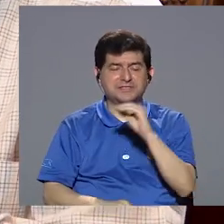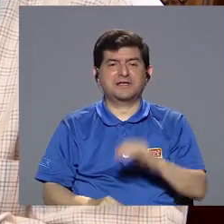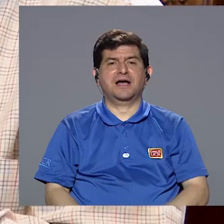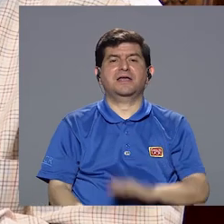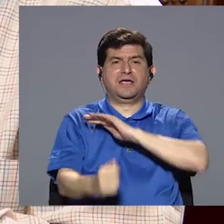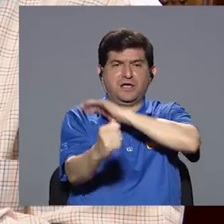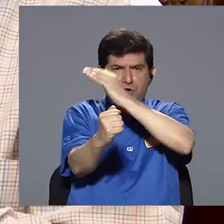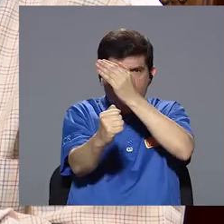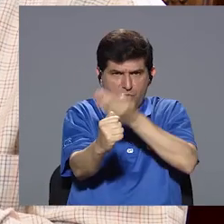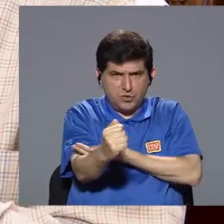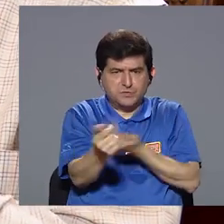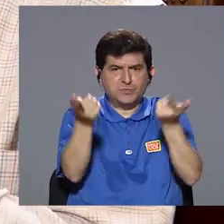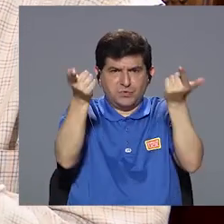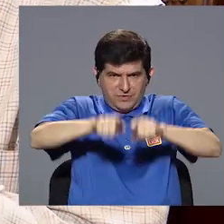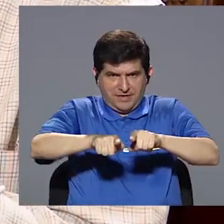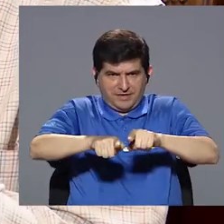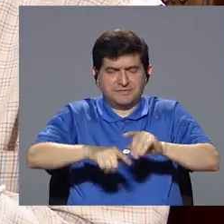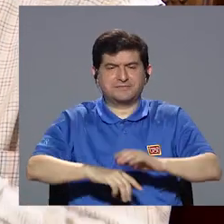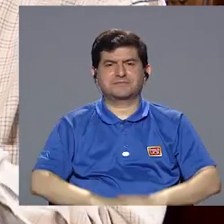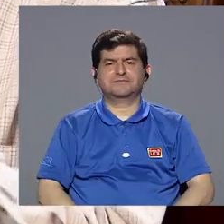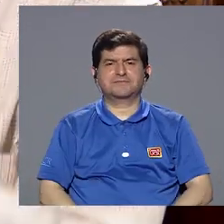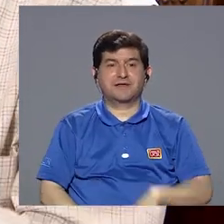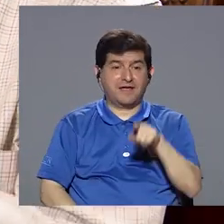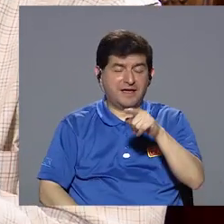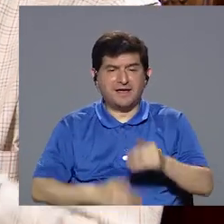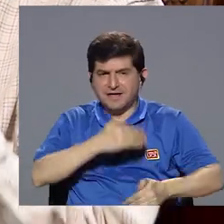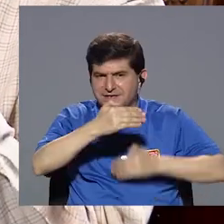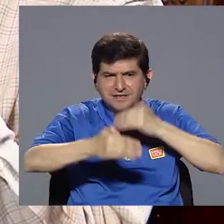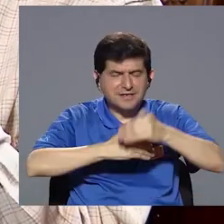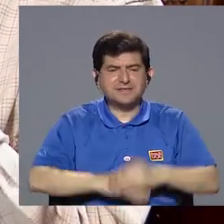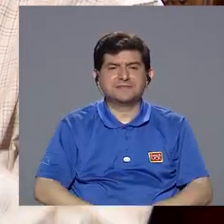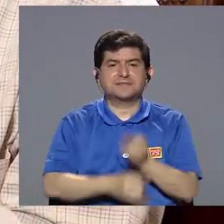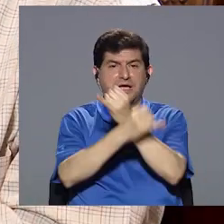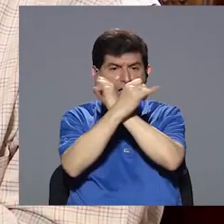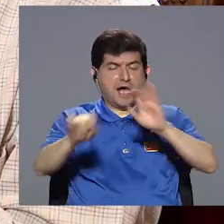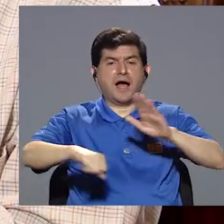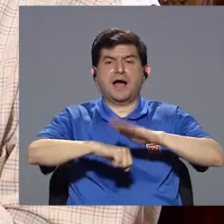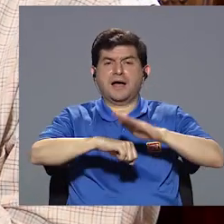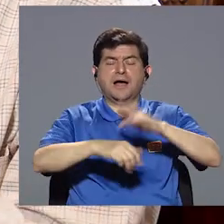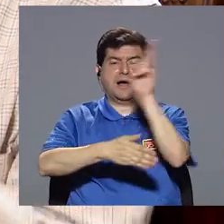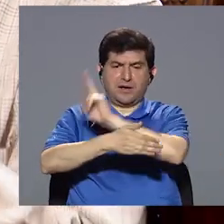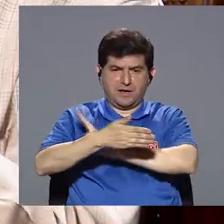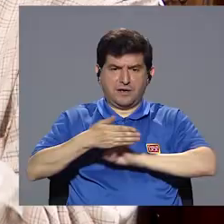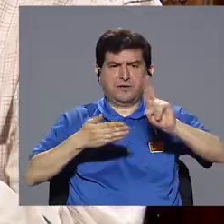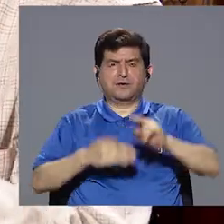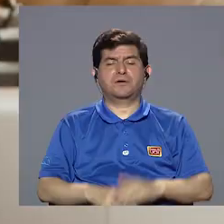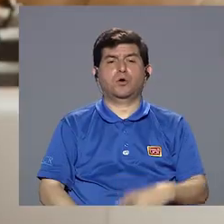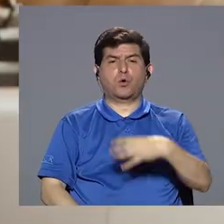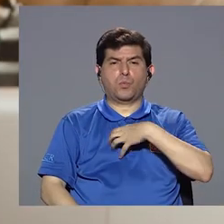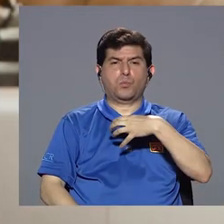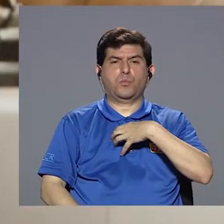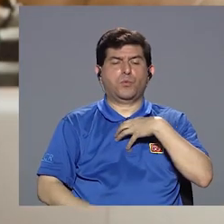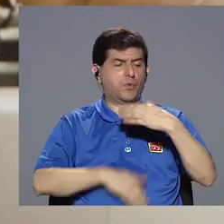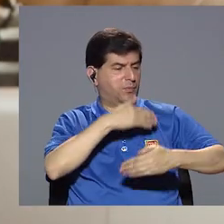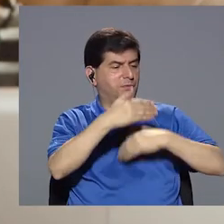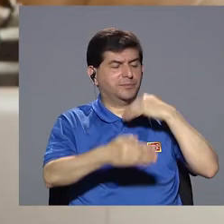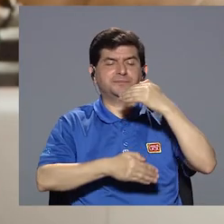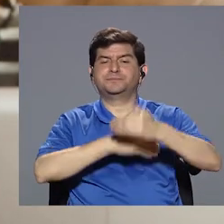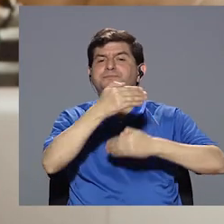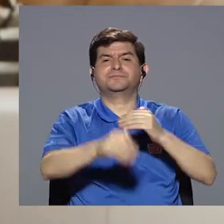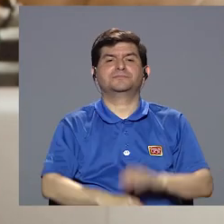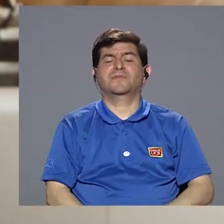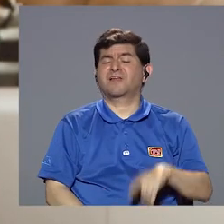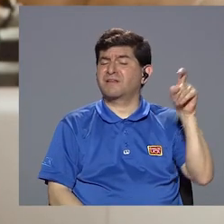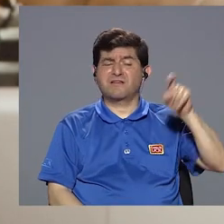universidad con los poderes fácticos en esa dialéctica la autonomía le permite a la universidad generar sus propios procesos